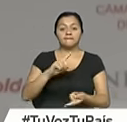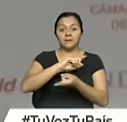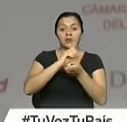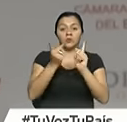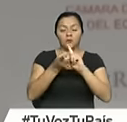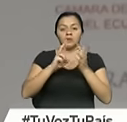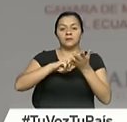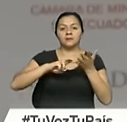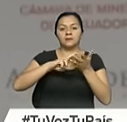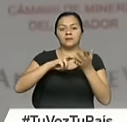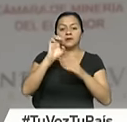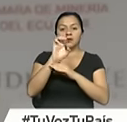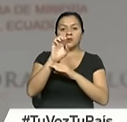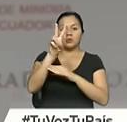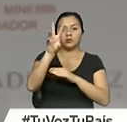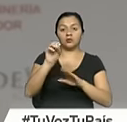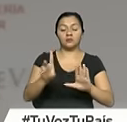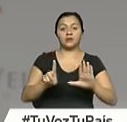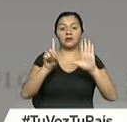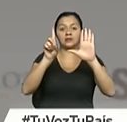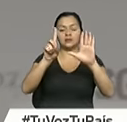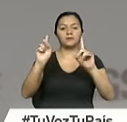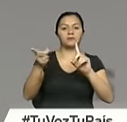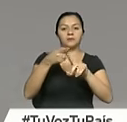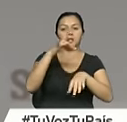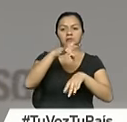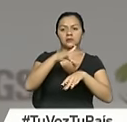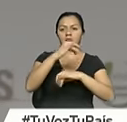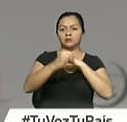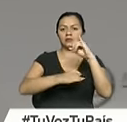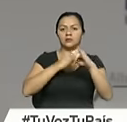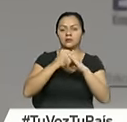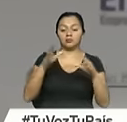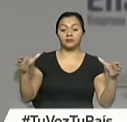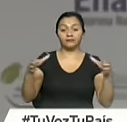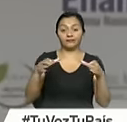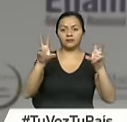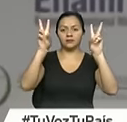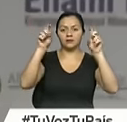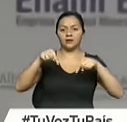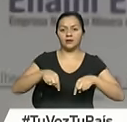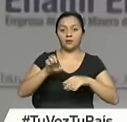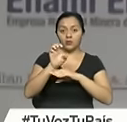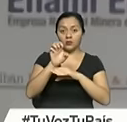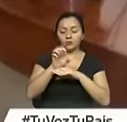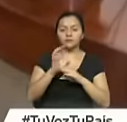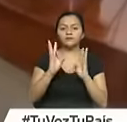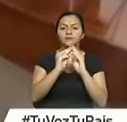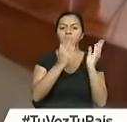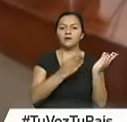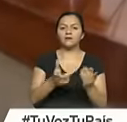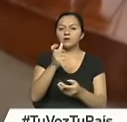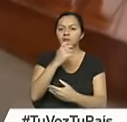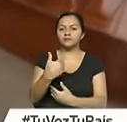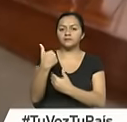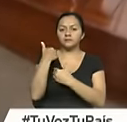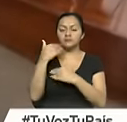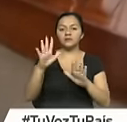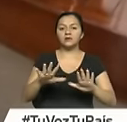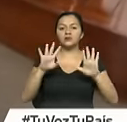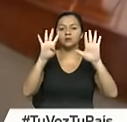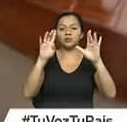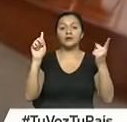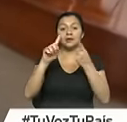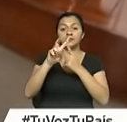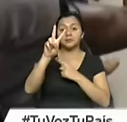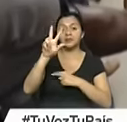Encuentro Minero Ecuador 2016 es la primera cita internacional del sector en el país. El evento, que se realizará del 19 al